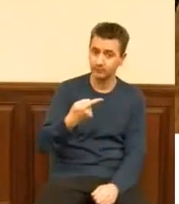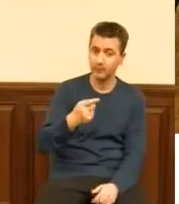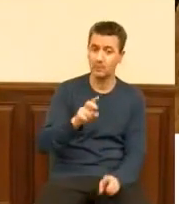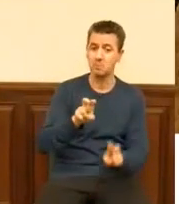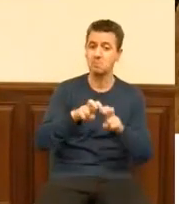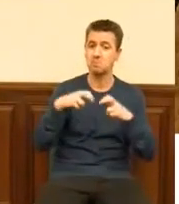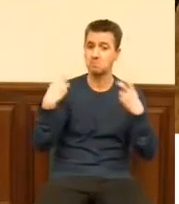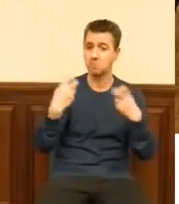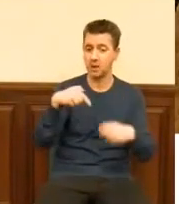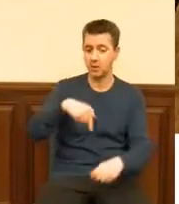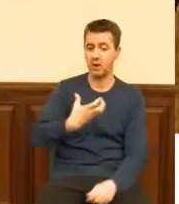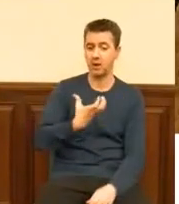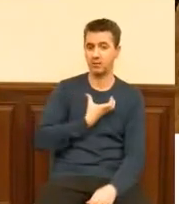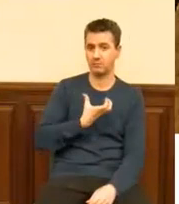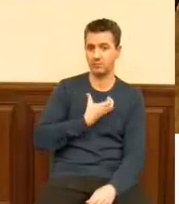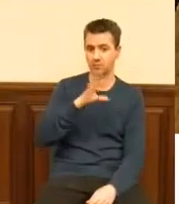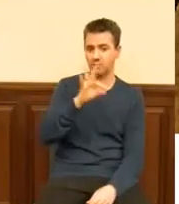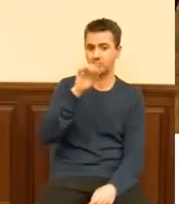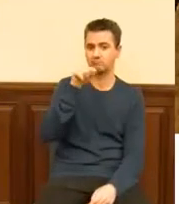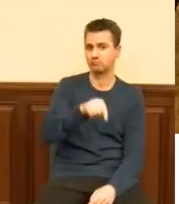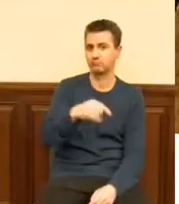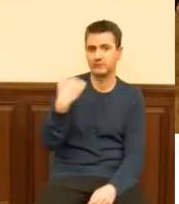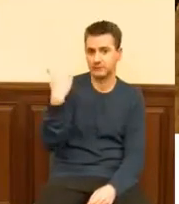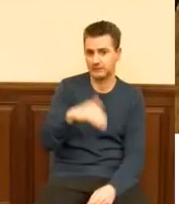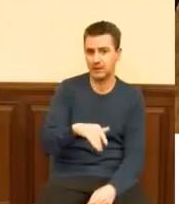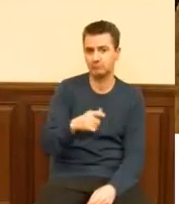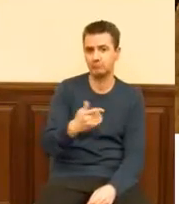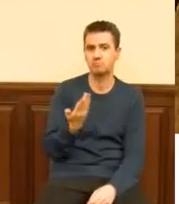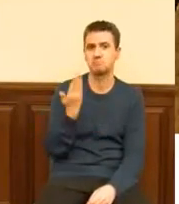pleno de este ayuntamiento.